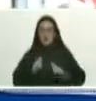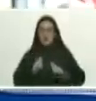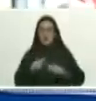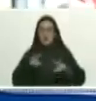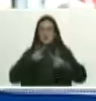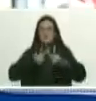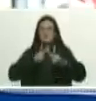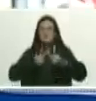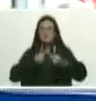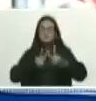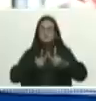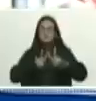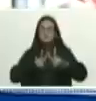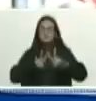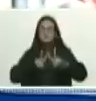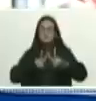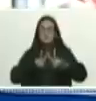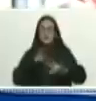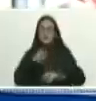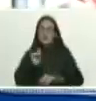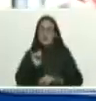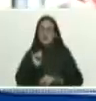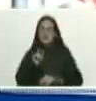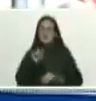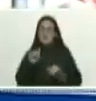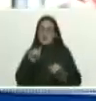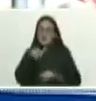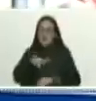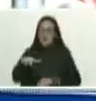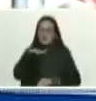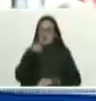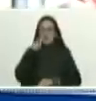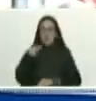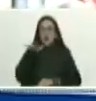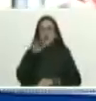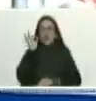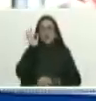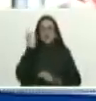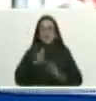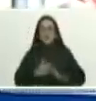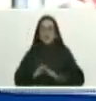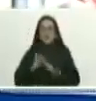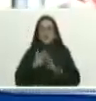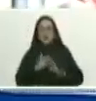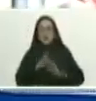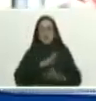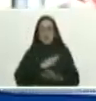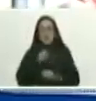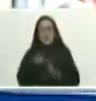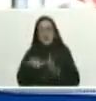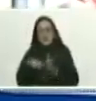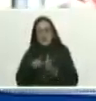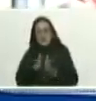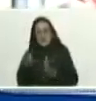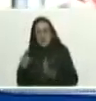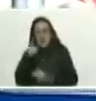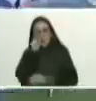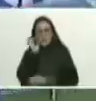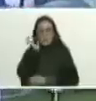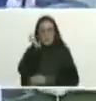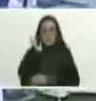misión Vivienda Venezuela tiene que ser el poder popular, los consejos comunales, el poder del vecino, de la